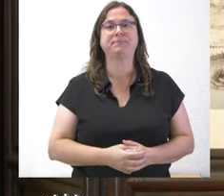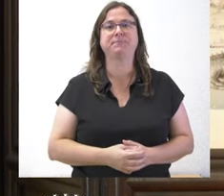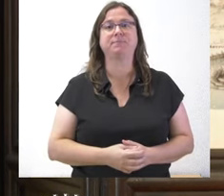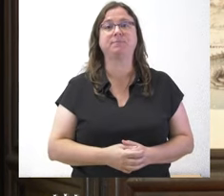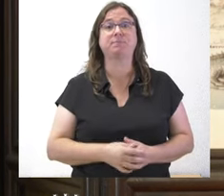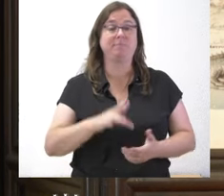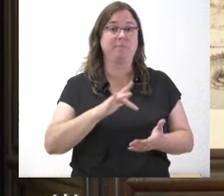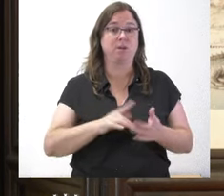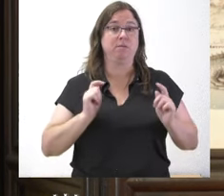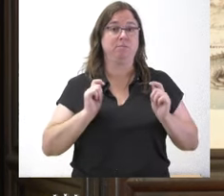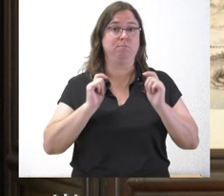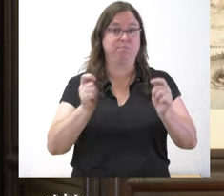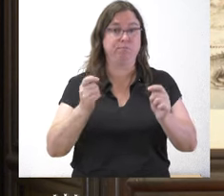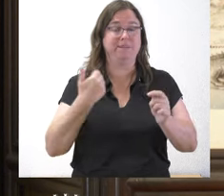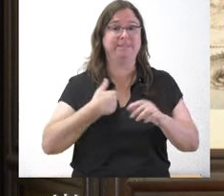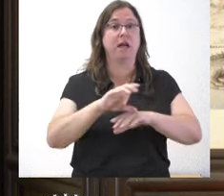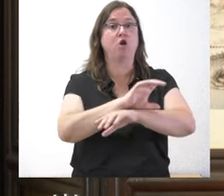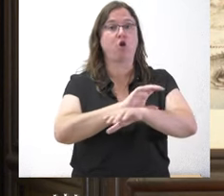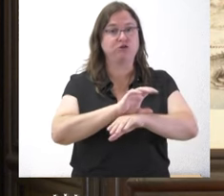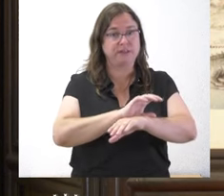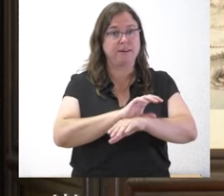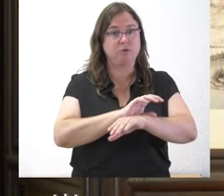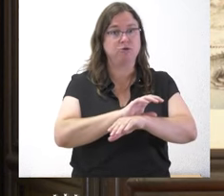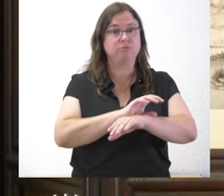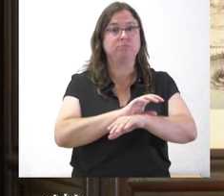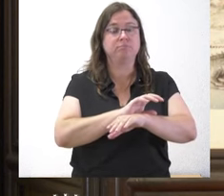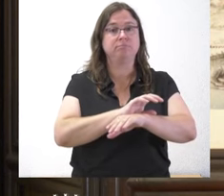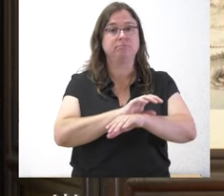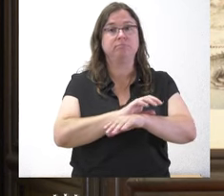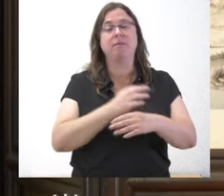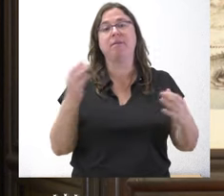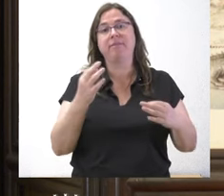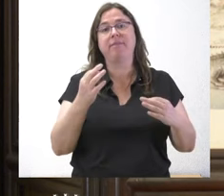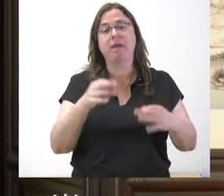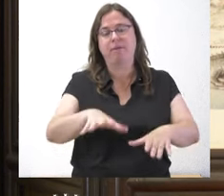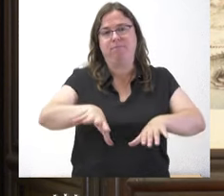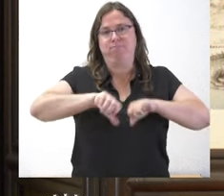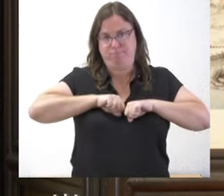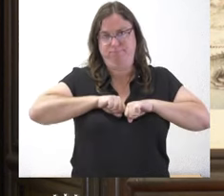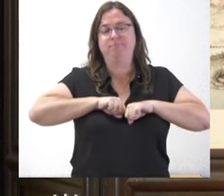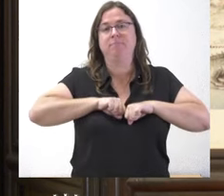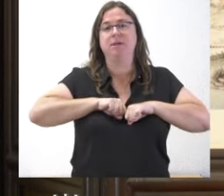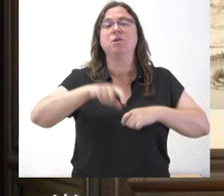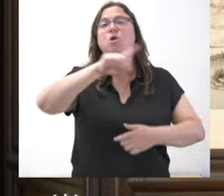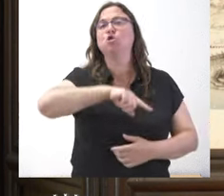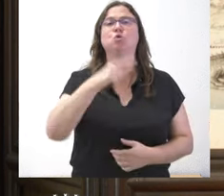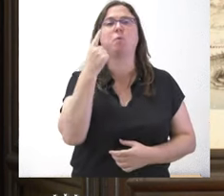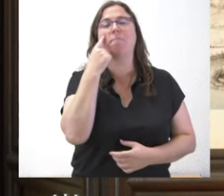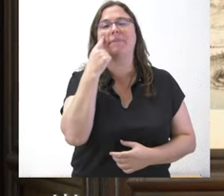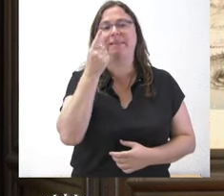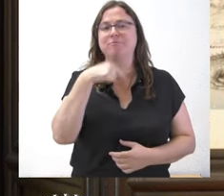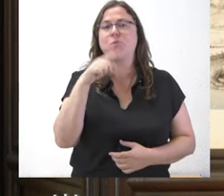del nombramiento de los consejeros tendrán que tomar posesión estaremos muy pendientes